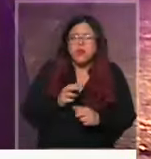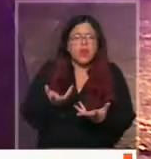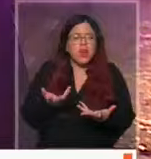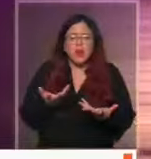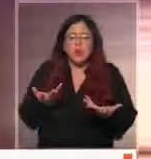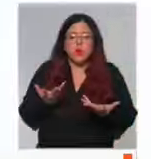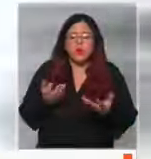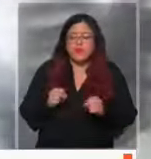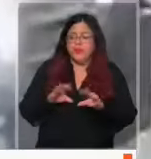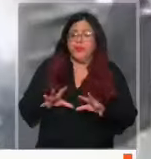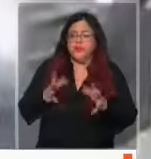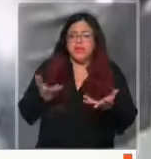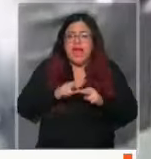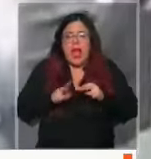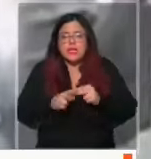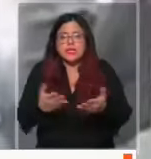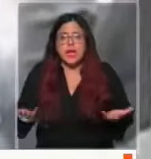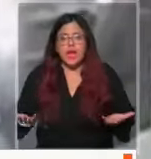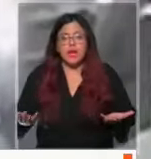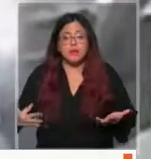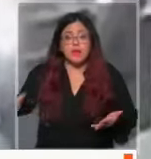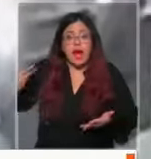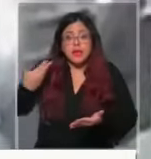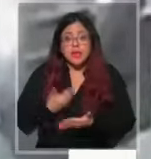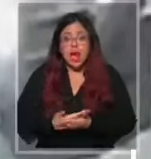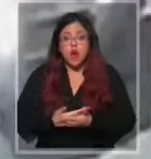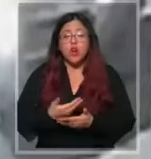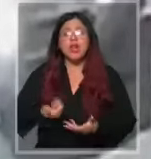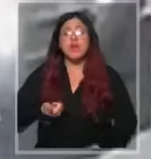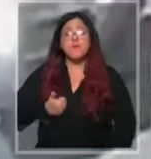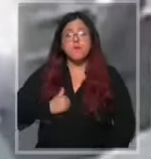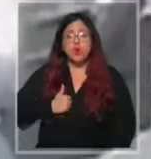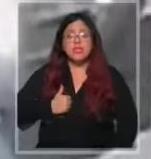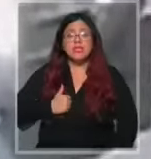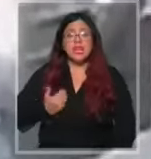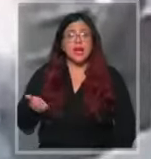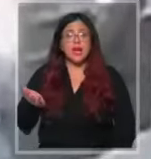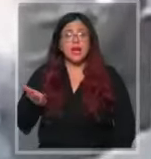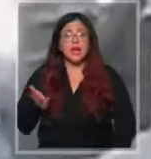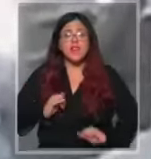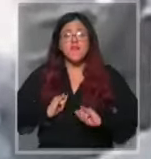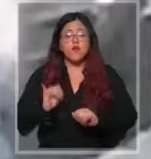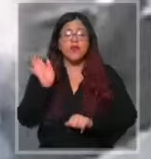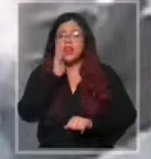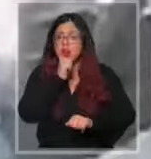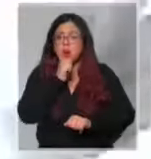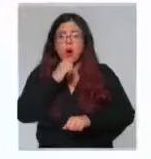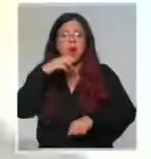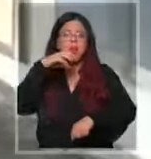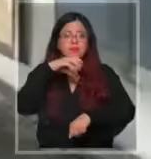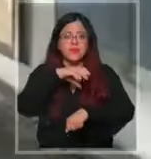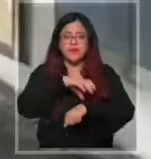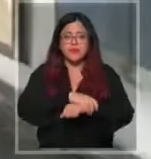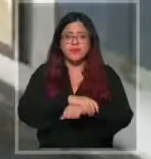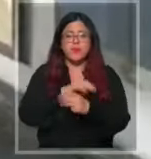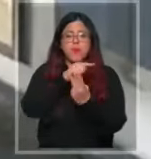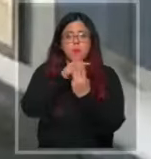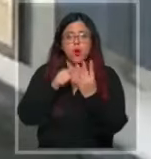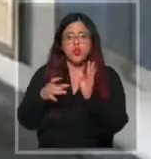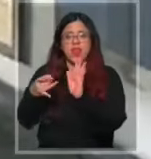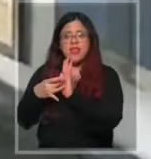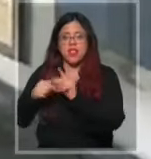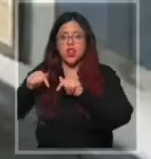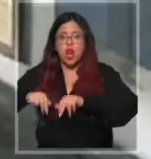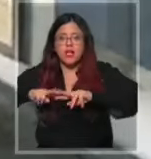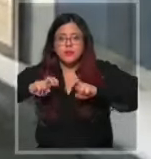de respuesta. Hasta el cierre de esta nota, la policía no reportaba detenidos por ninguno de estos tres delitos. Se investiga